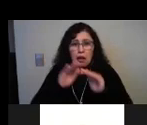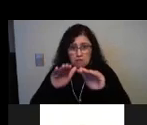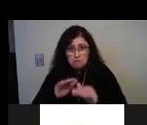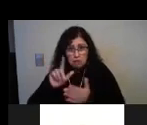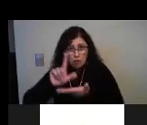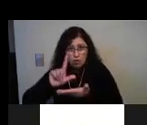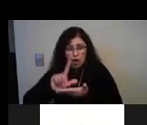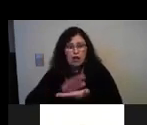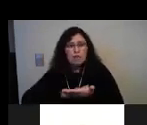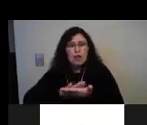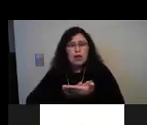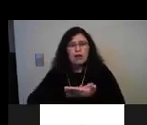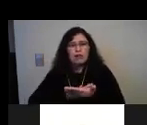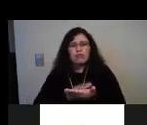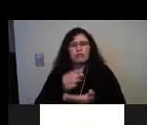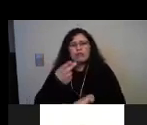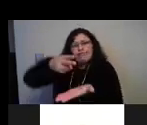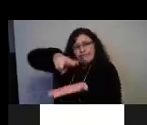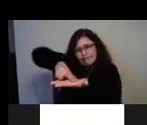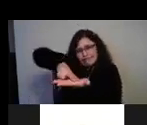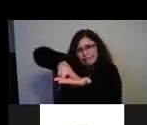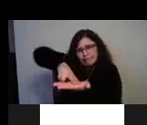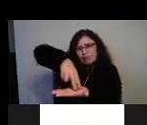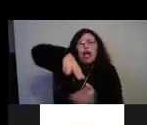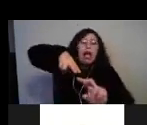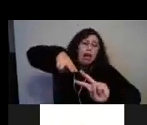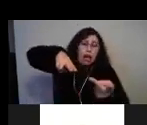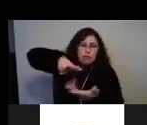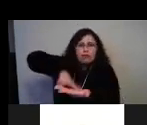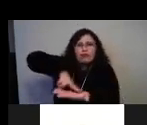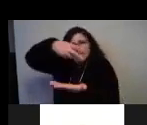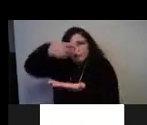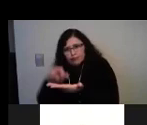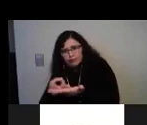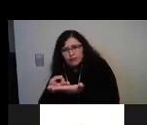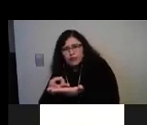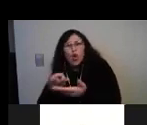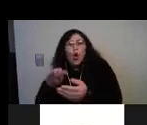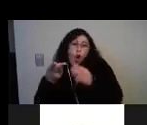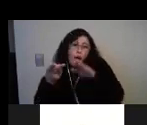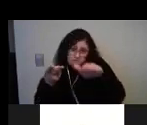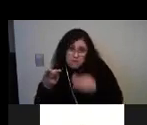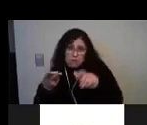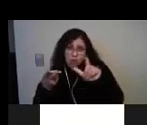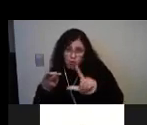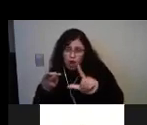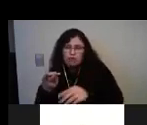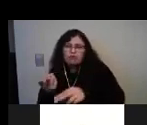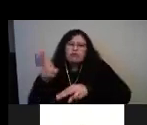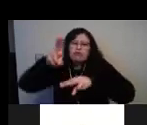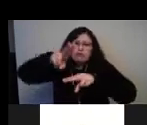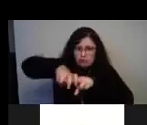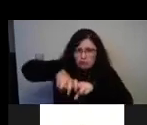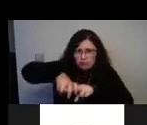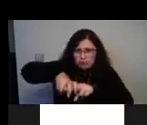Si alguien está en prono, ubicarlo en supino, si uno está en supino, ubicarlo en sedente, en el mismo lugar, ¿ya? Y las